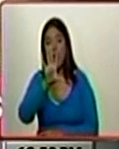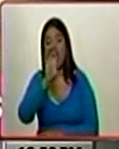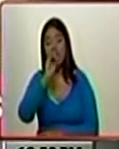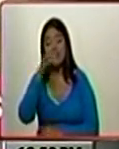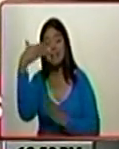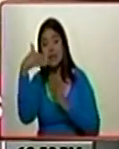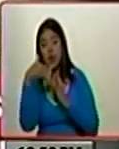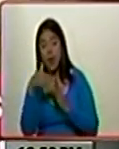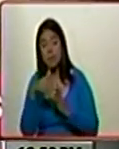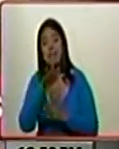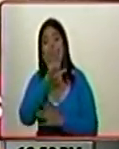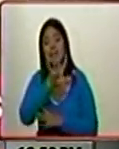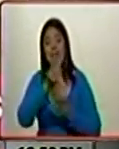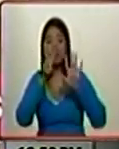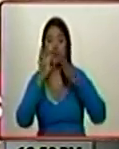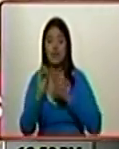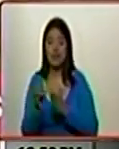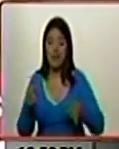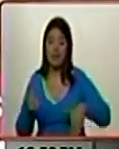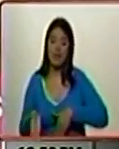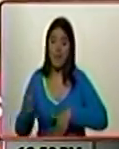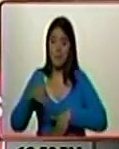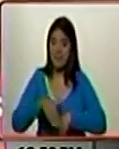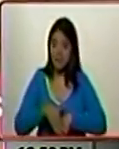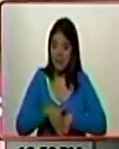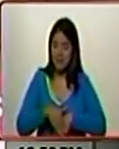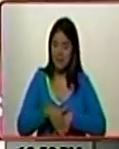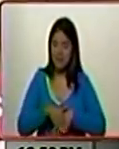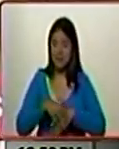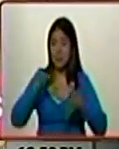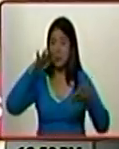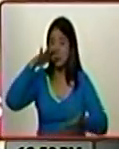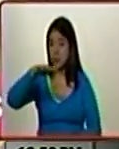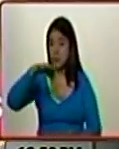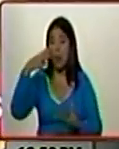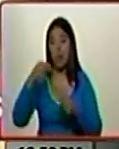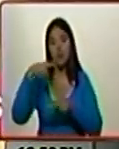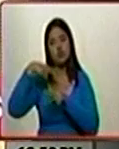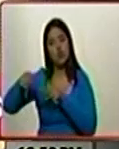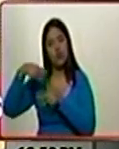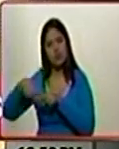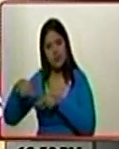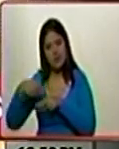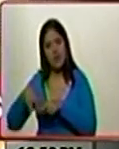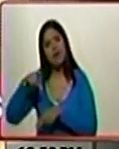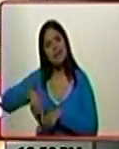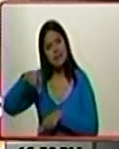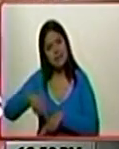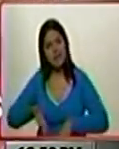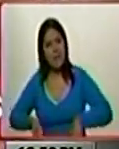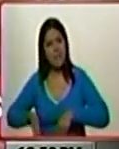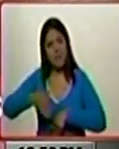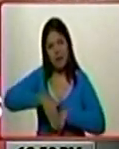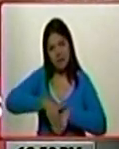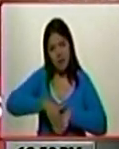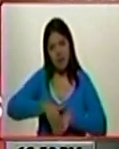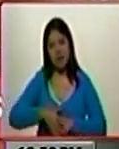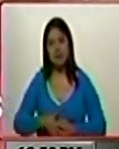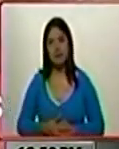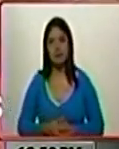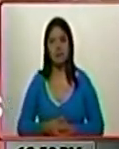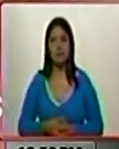105.570 unidades de pañales. Es decir, imagínense ustedes la cantidad de niños que usan pañales de estas capacidades